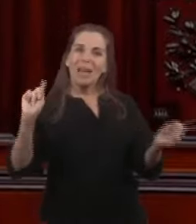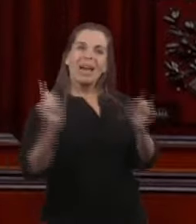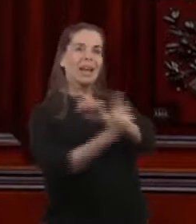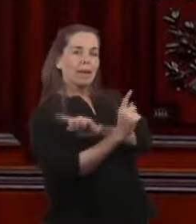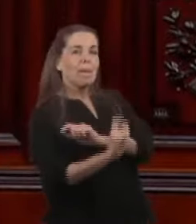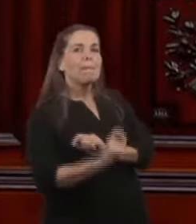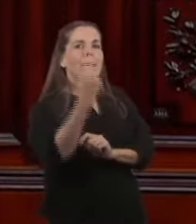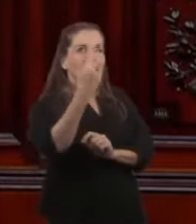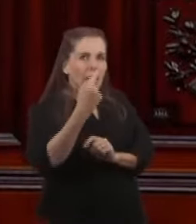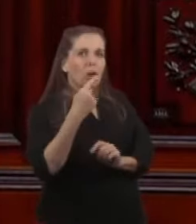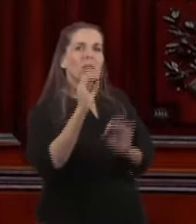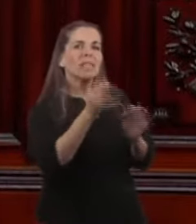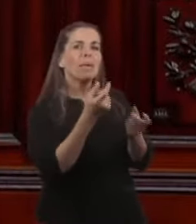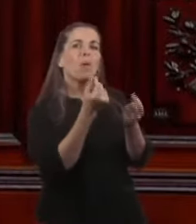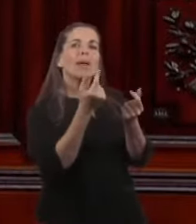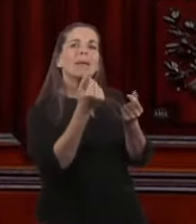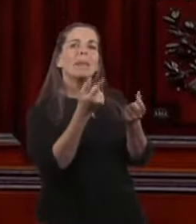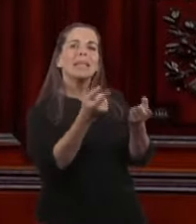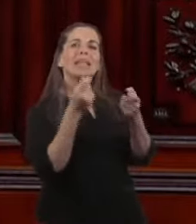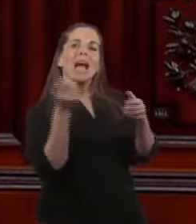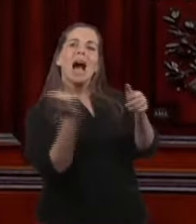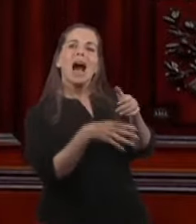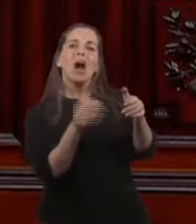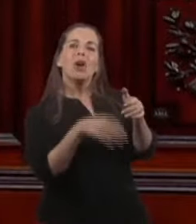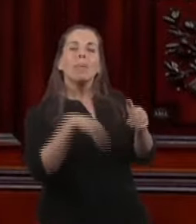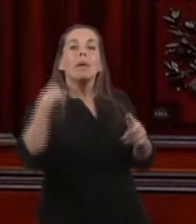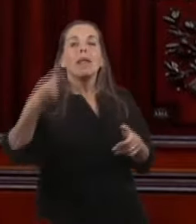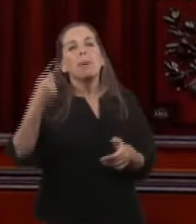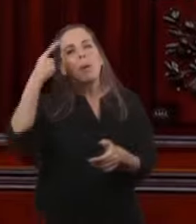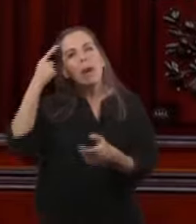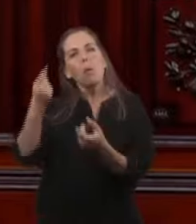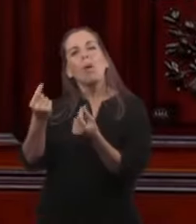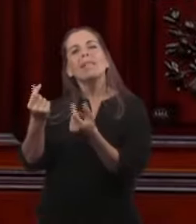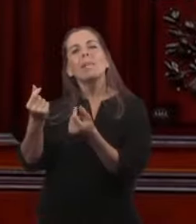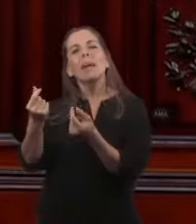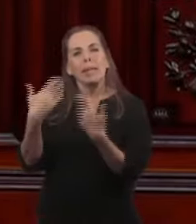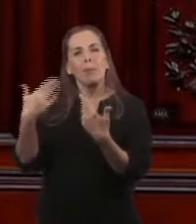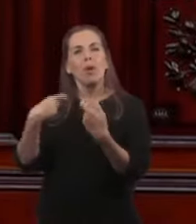primero cuánto tenemos que ahorrar para después ver cuánto podemos